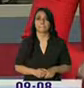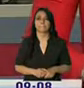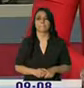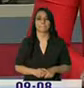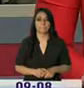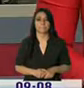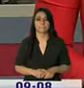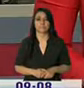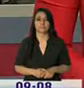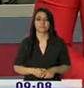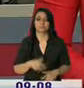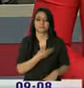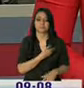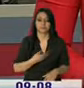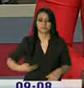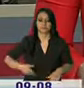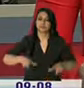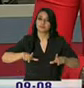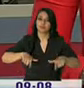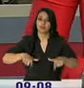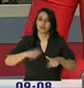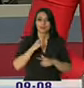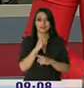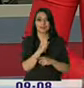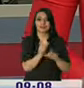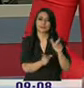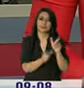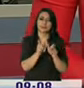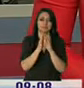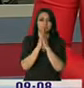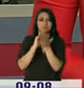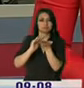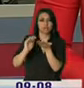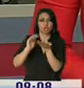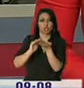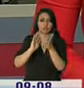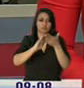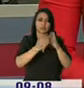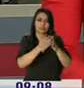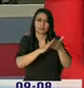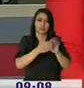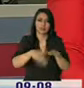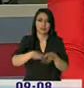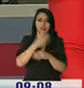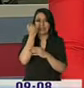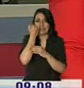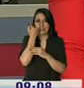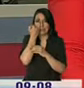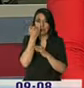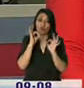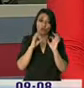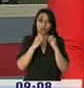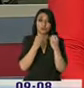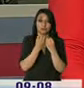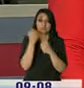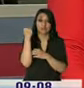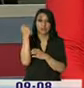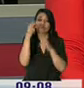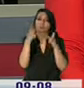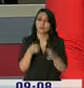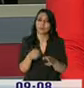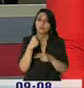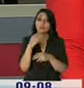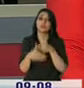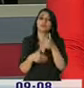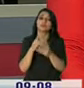Y el presidente Moreno se refirió al pedido de amnistía que han realizado las comunidades indígenas y de derechos humanos. Aseguró que en los próximos